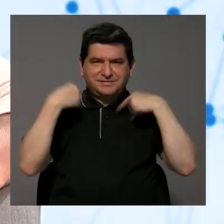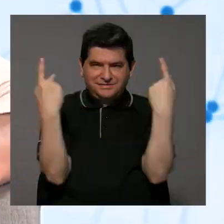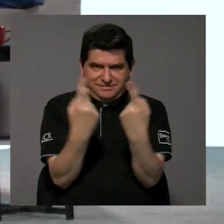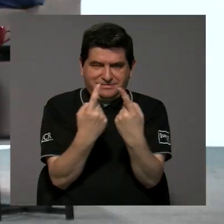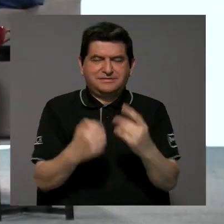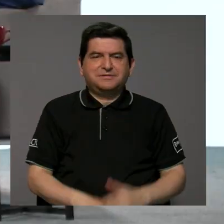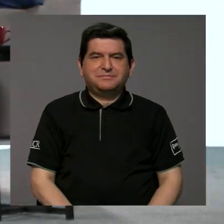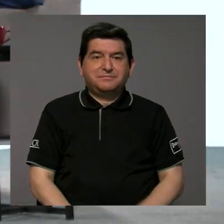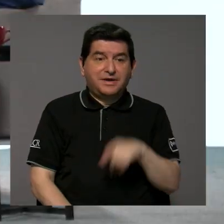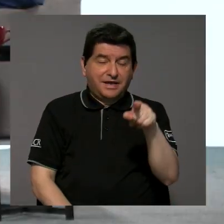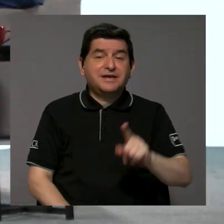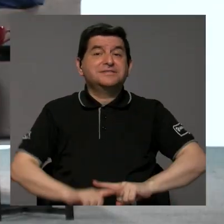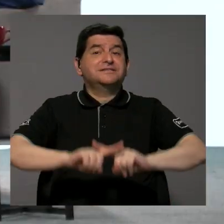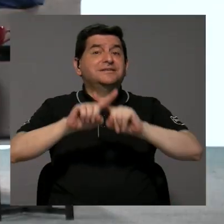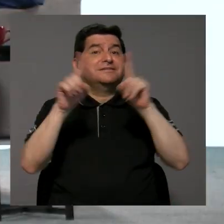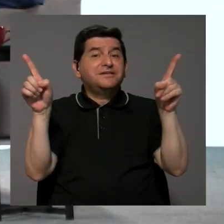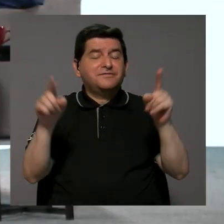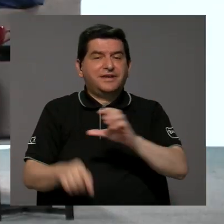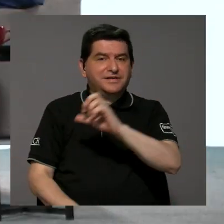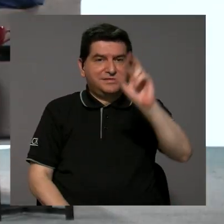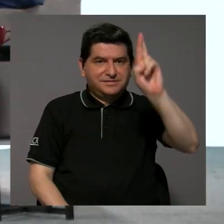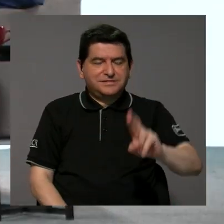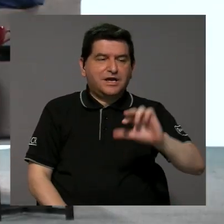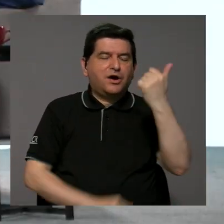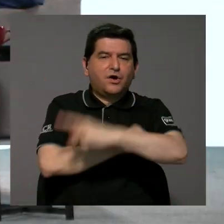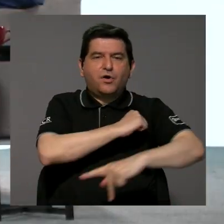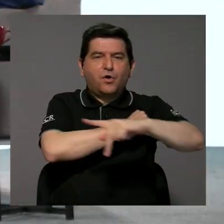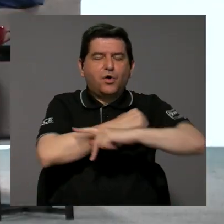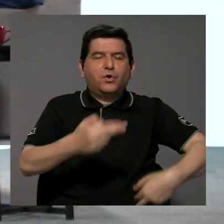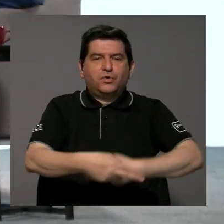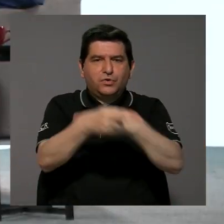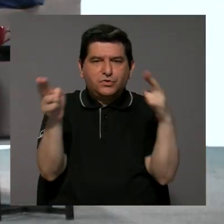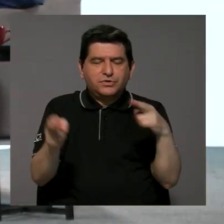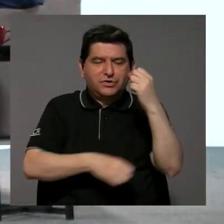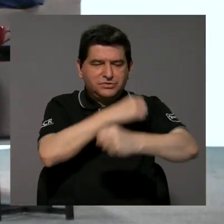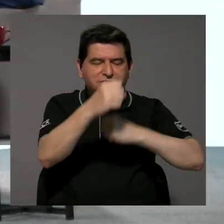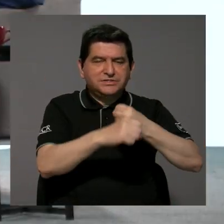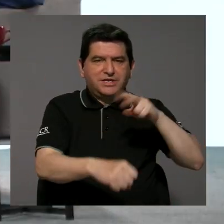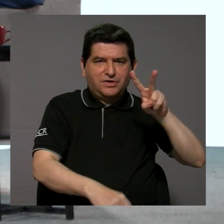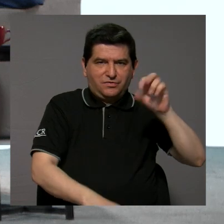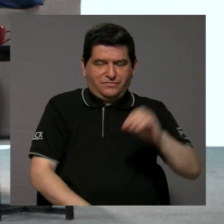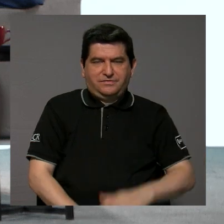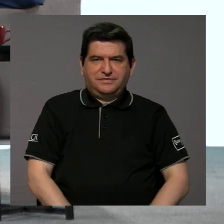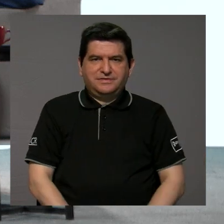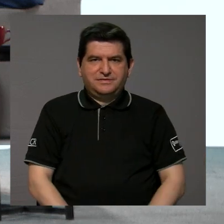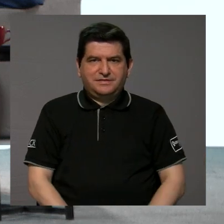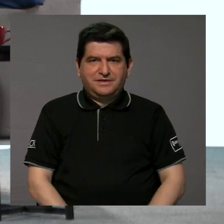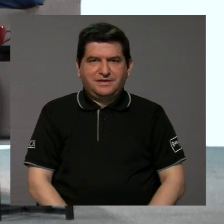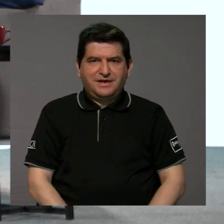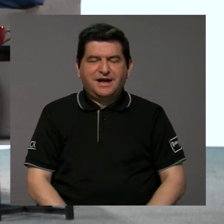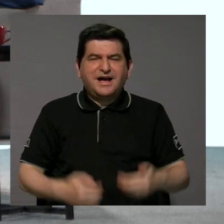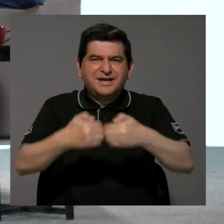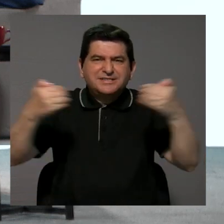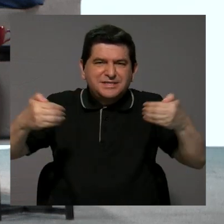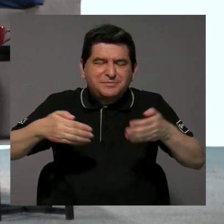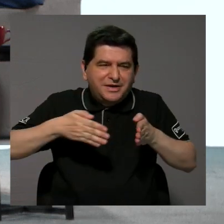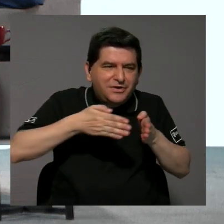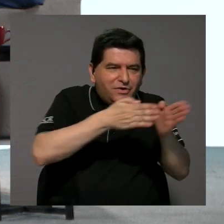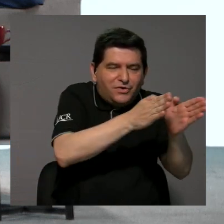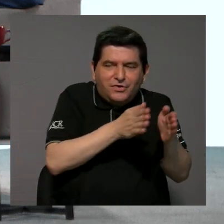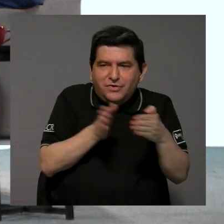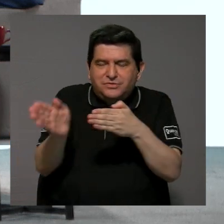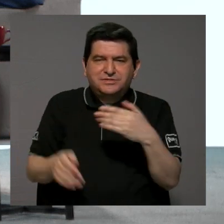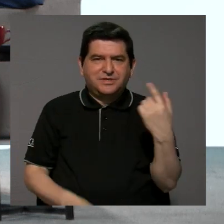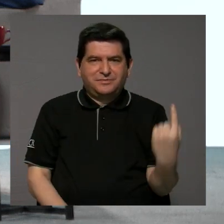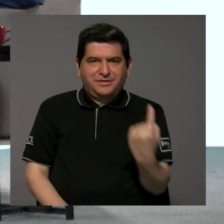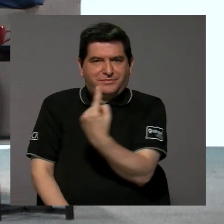partidos. Y esa fue la gran diferencia entre Costa Rica y otros países de la región durante el siglo XX, que fue separando las